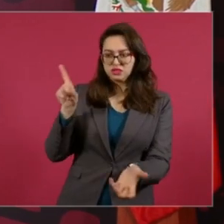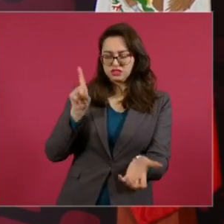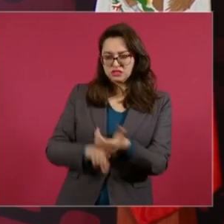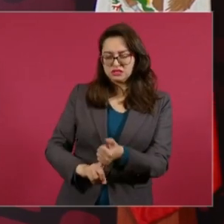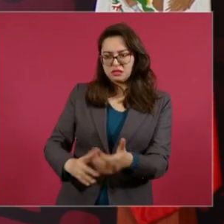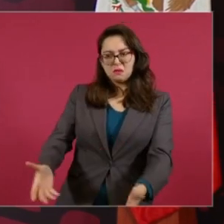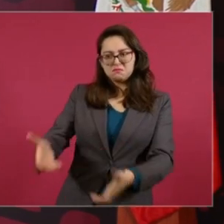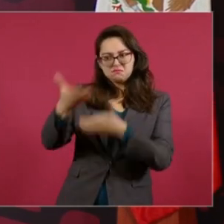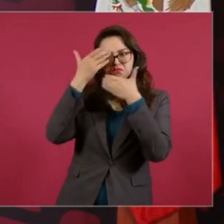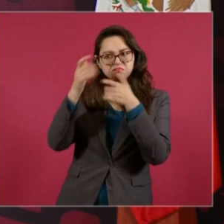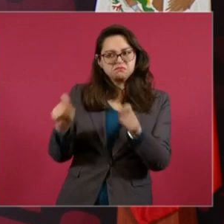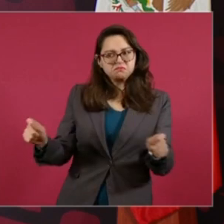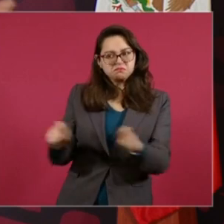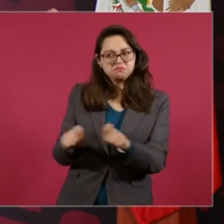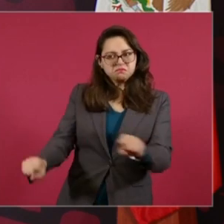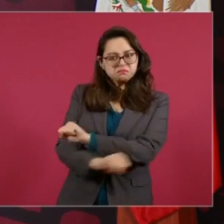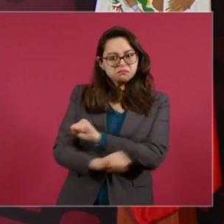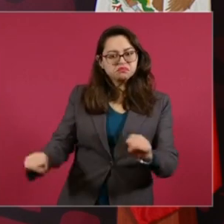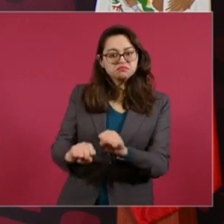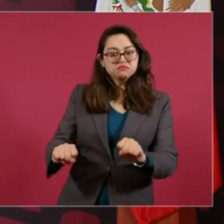terrorista.